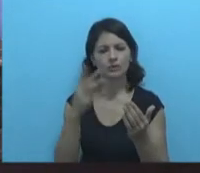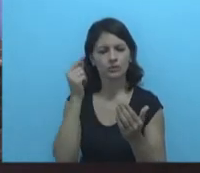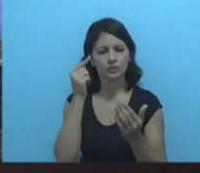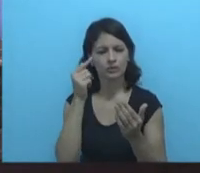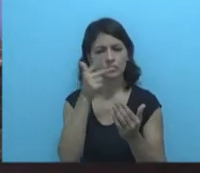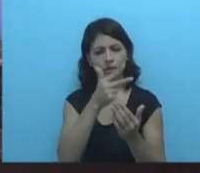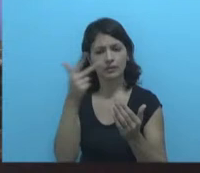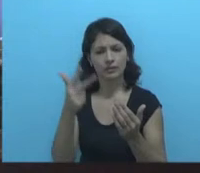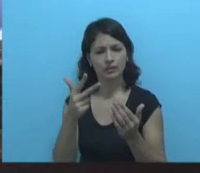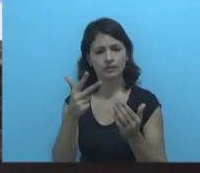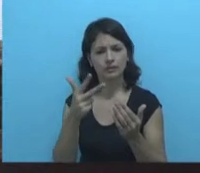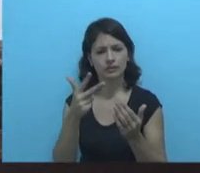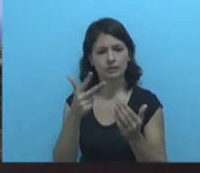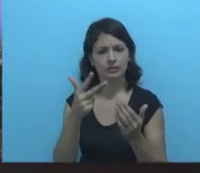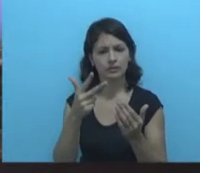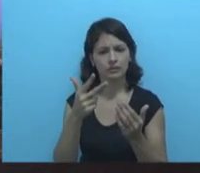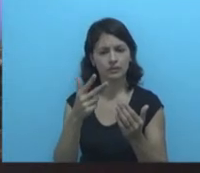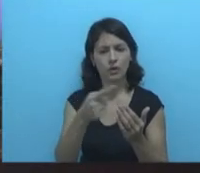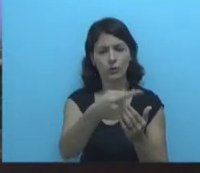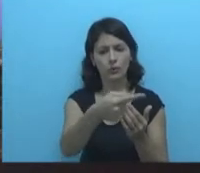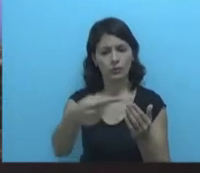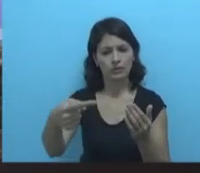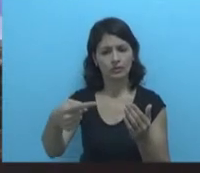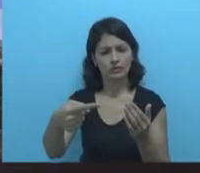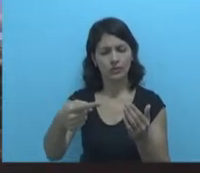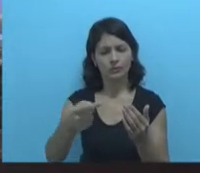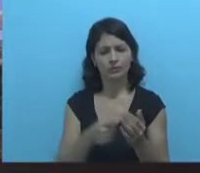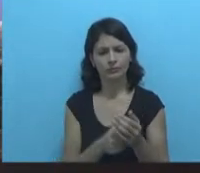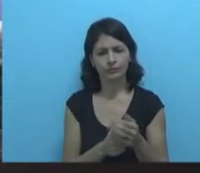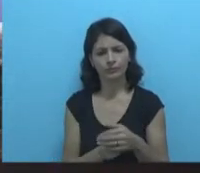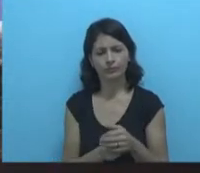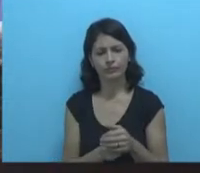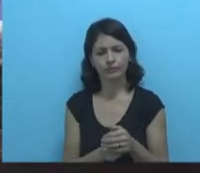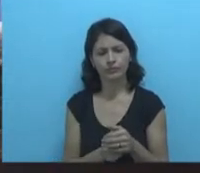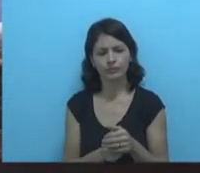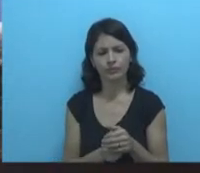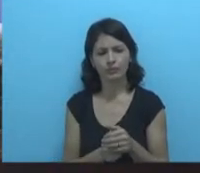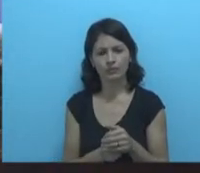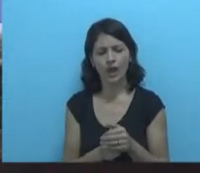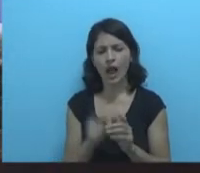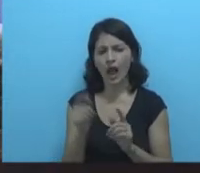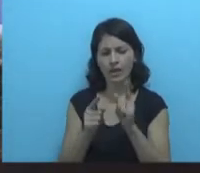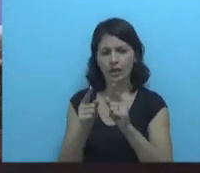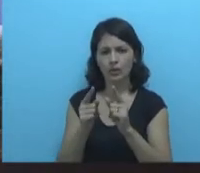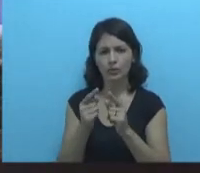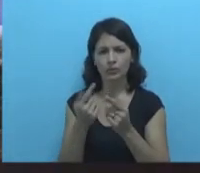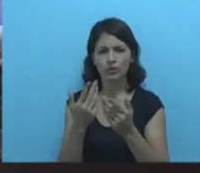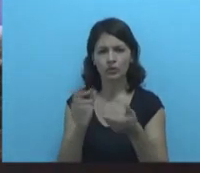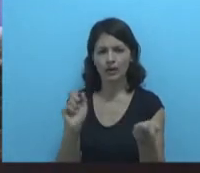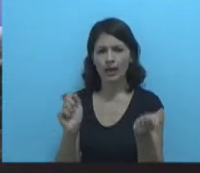43.433, preferencias para una sesión. Y pedidos de pase a archivo.